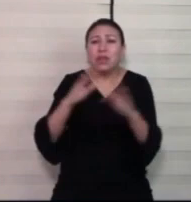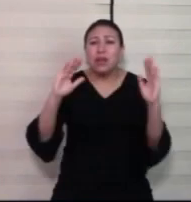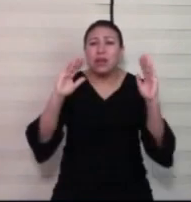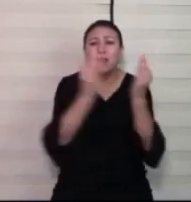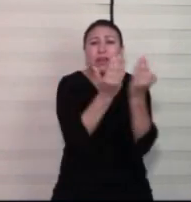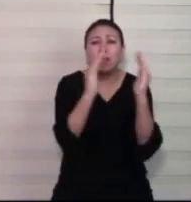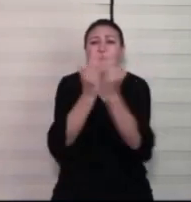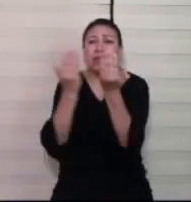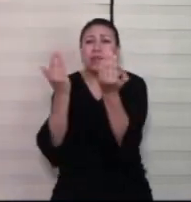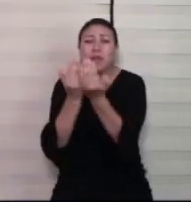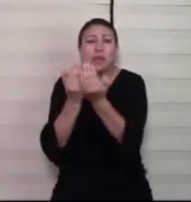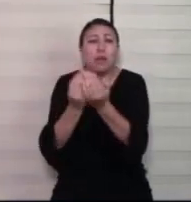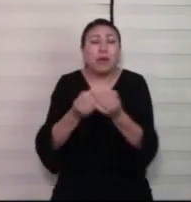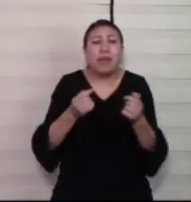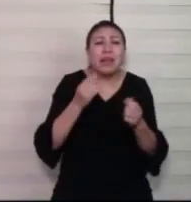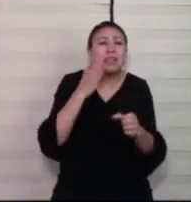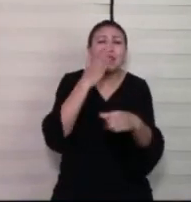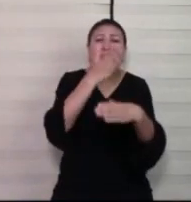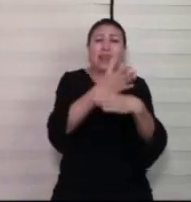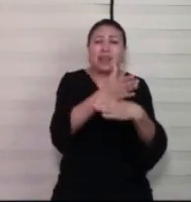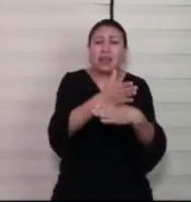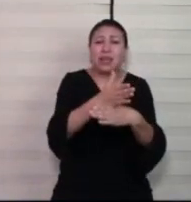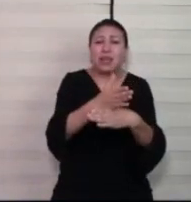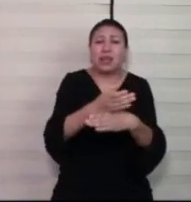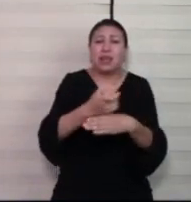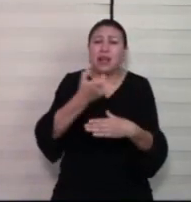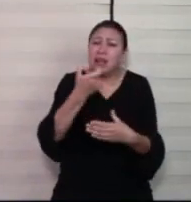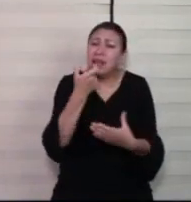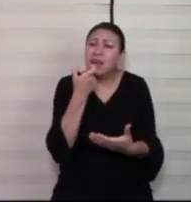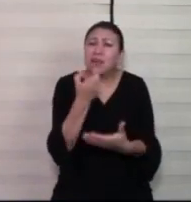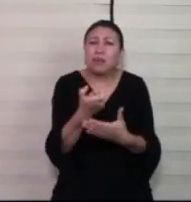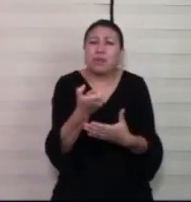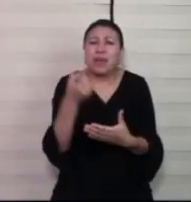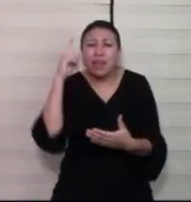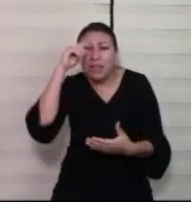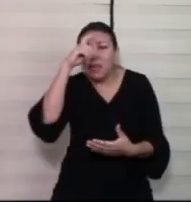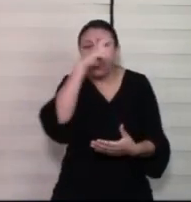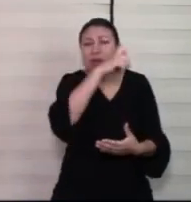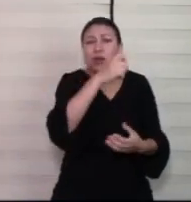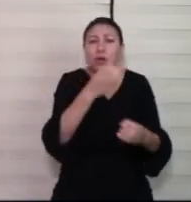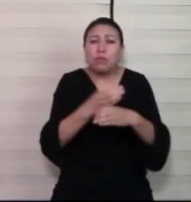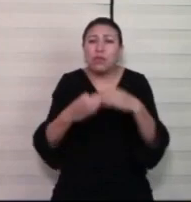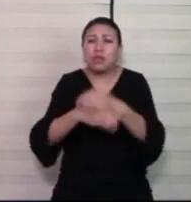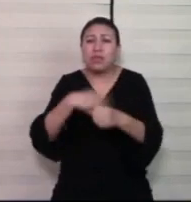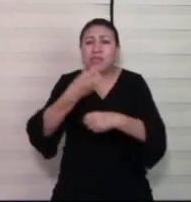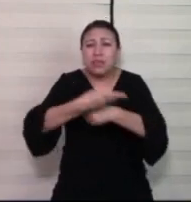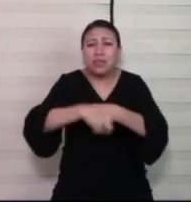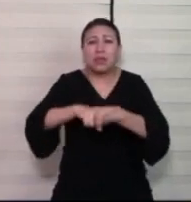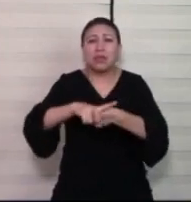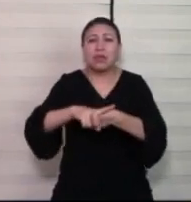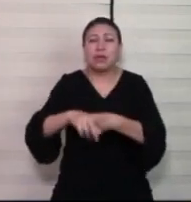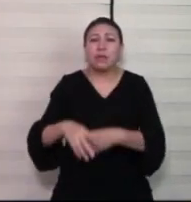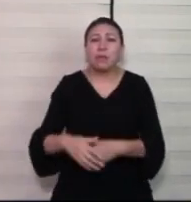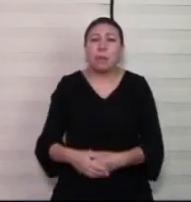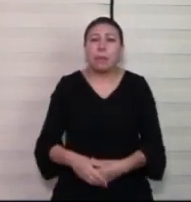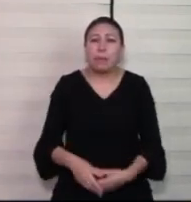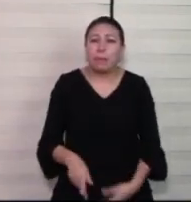que antes se movían, va a afectar económicamente, va a hacer muchas cosas, van a dañar.